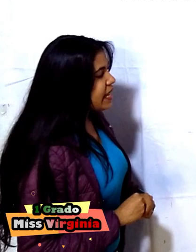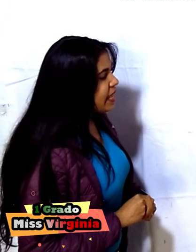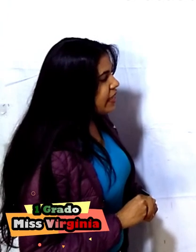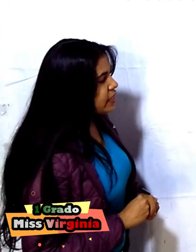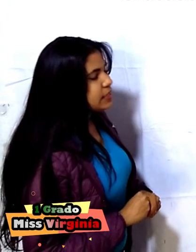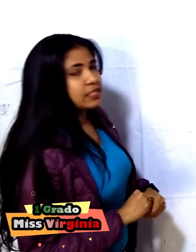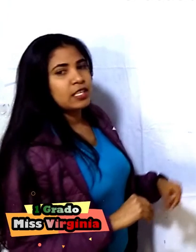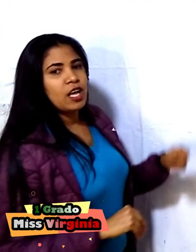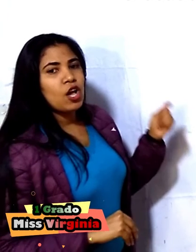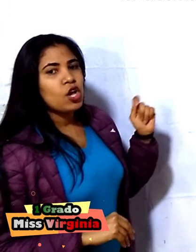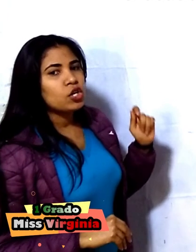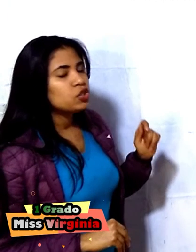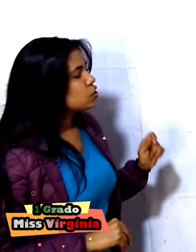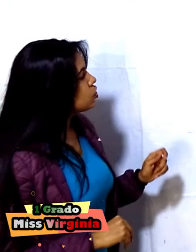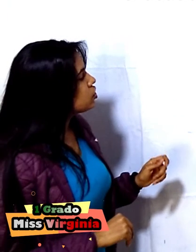tiene